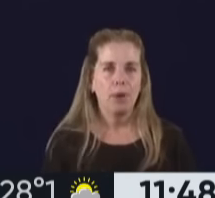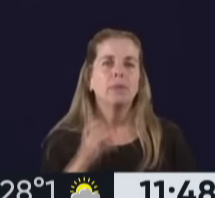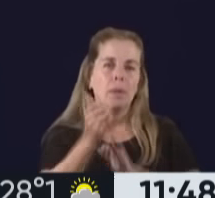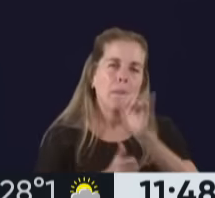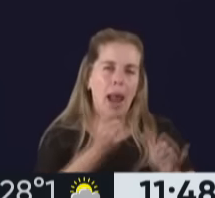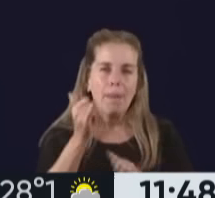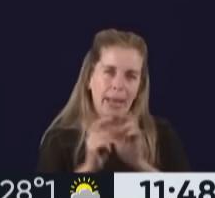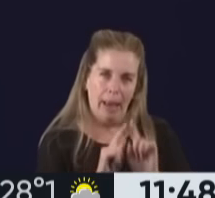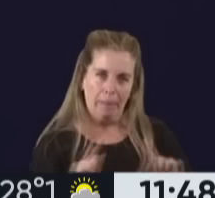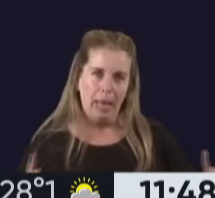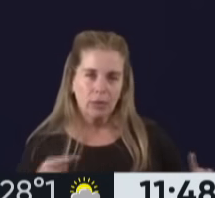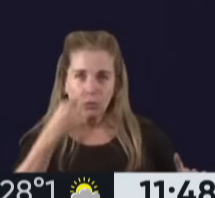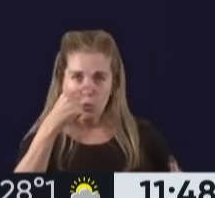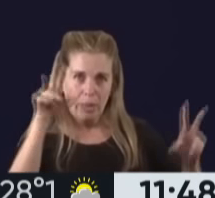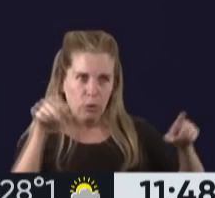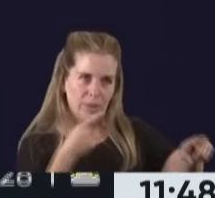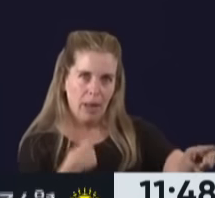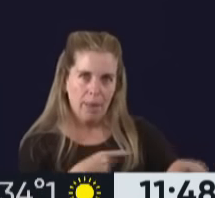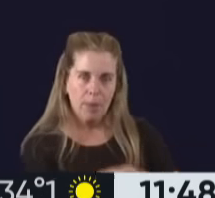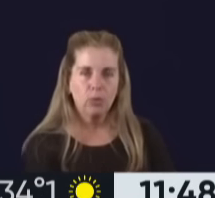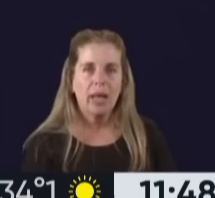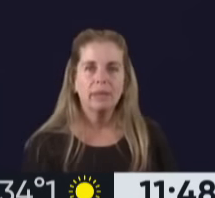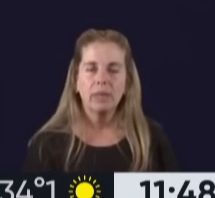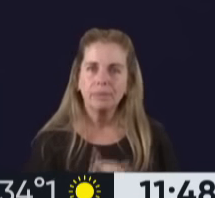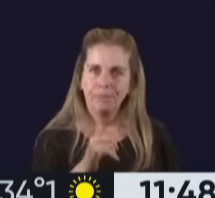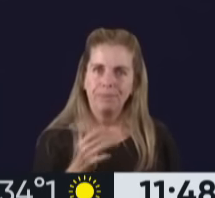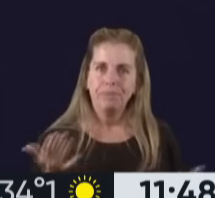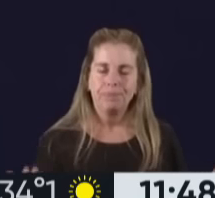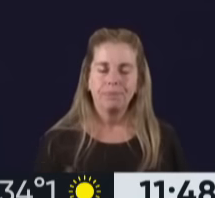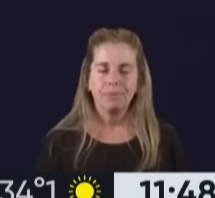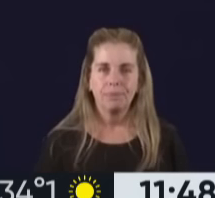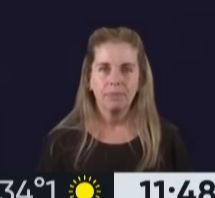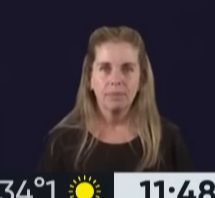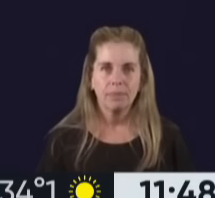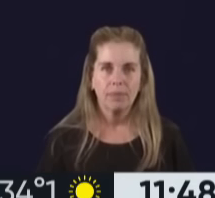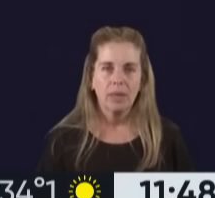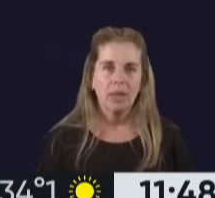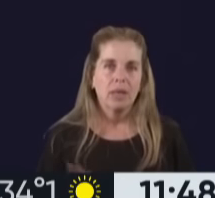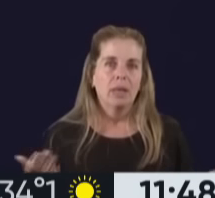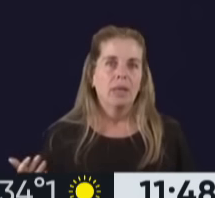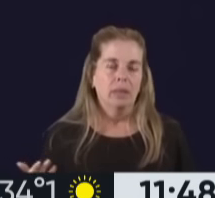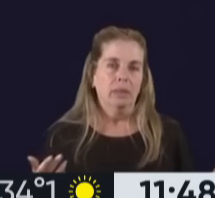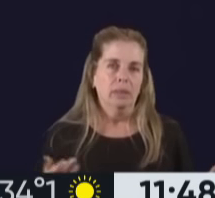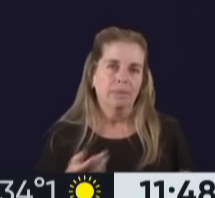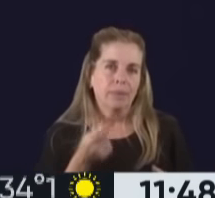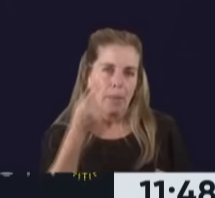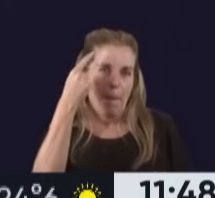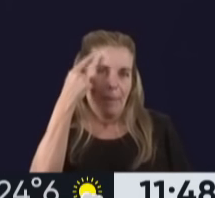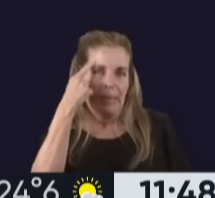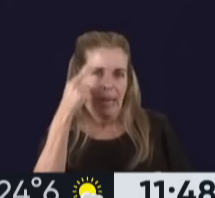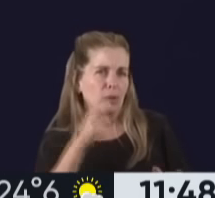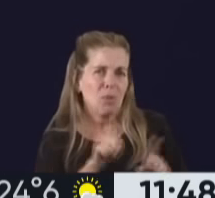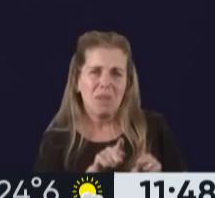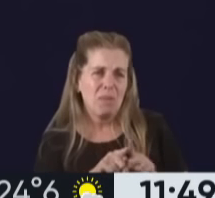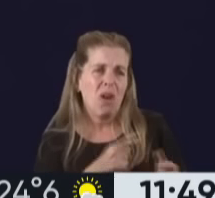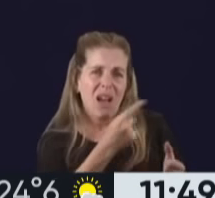sobre el último tema que me preguntaste. Efectivamente, están sobre la mesa todas las alternativas que nombraste, incluso